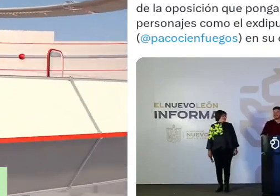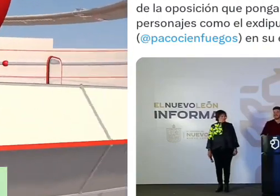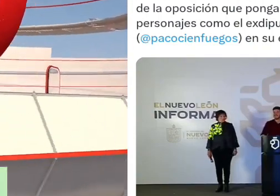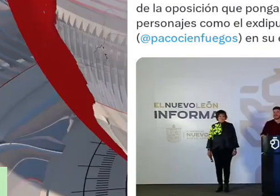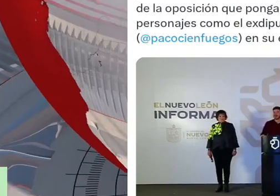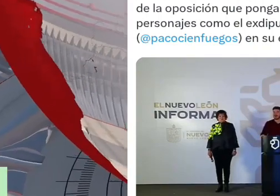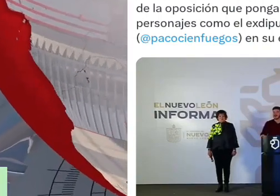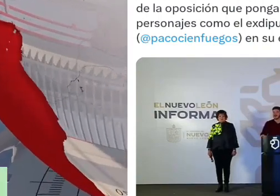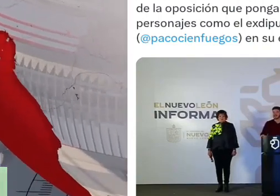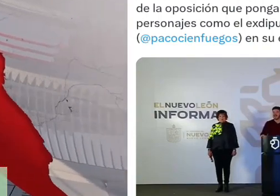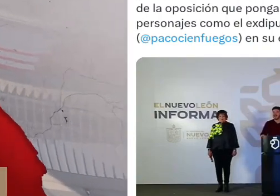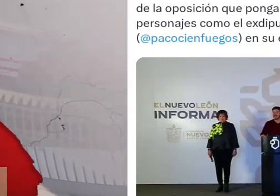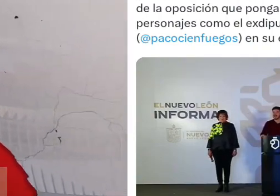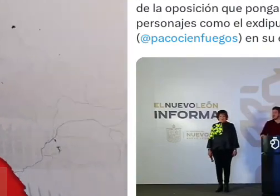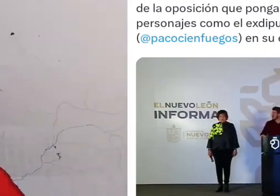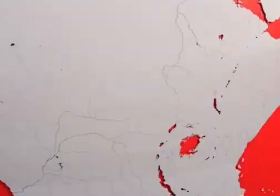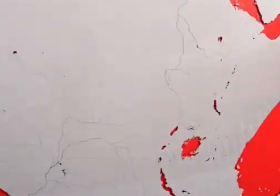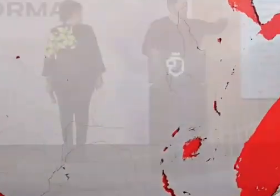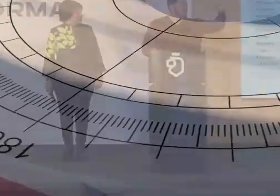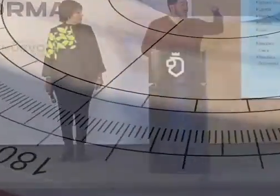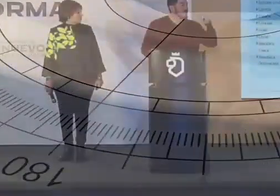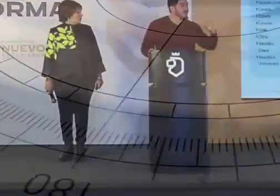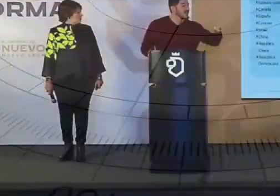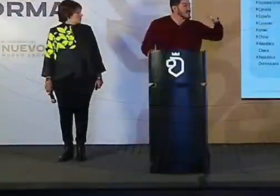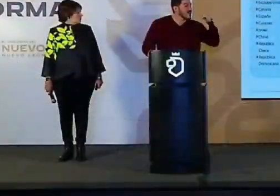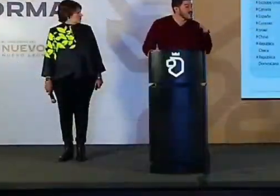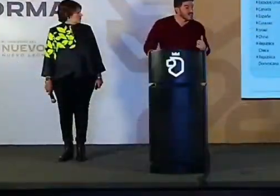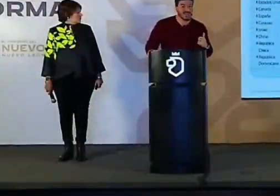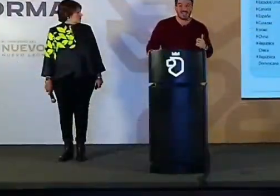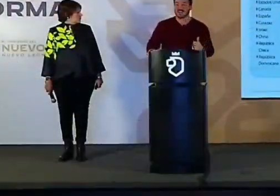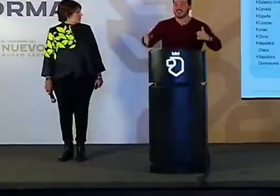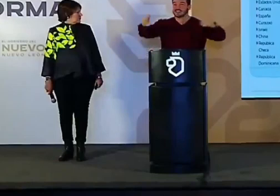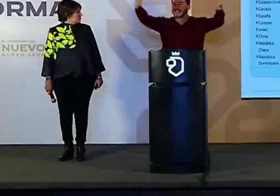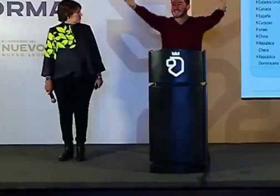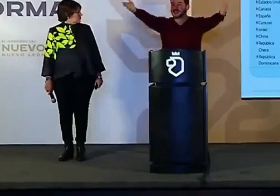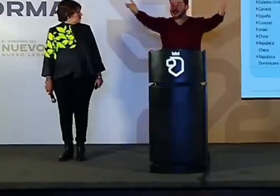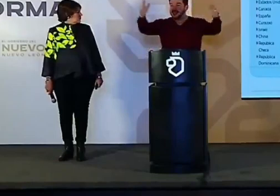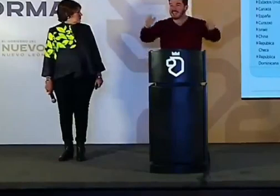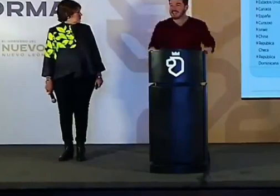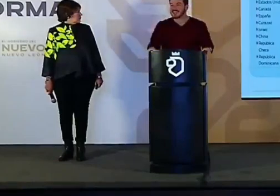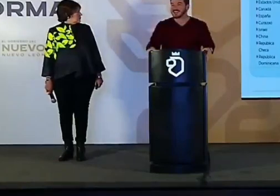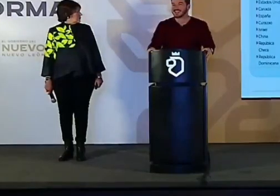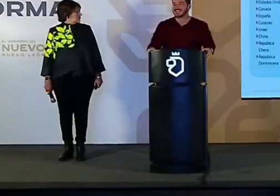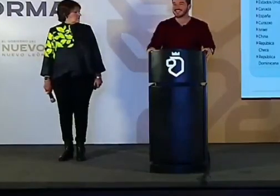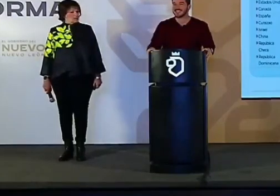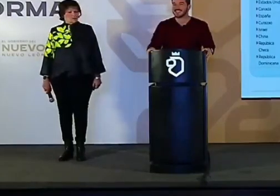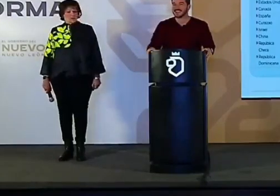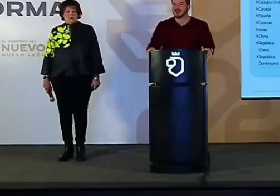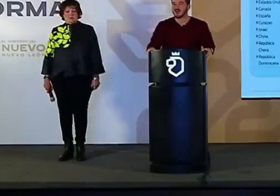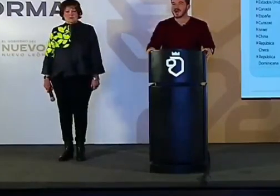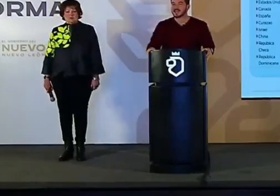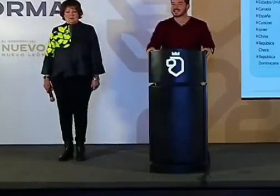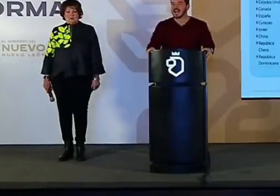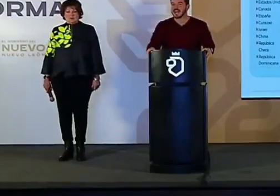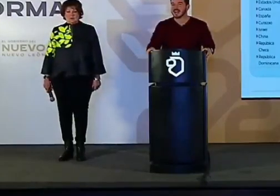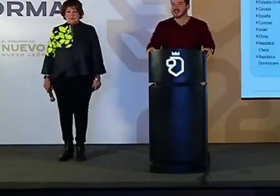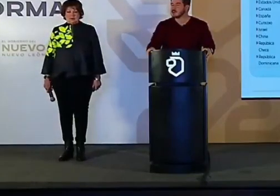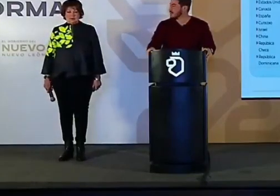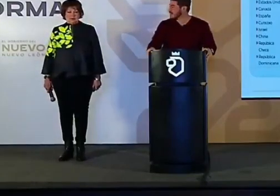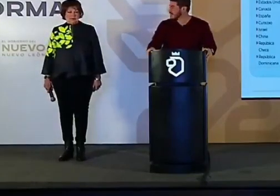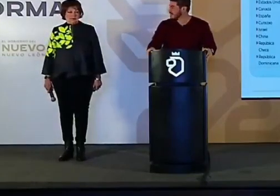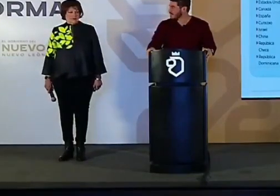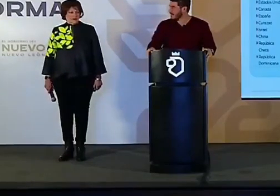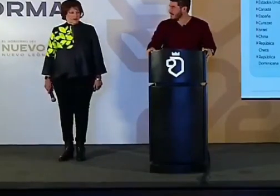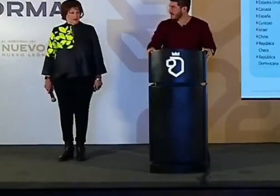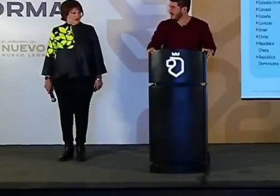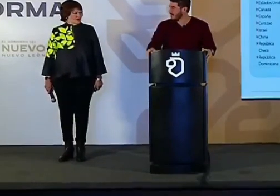de prensa el día de ayer. Coordinador de Xóchitl, ¿onta Xóchitl? What the talk, o ¿cómo